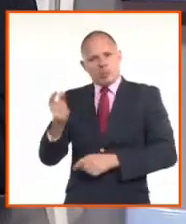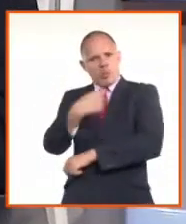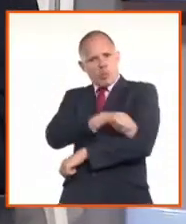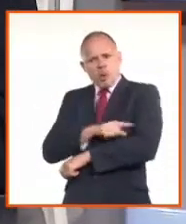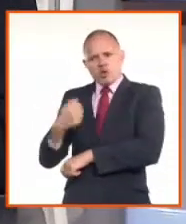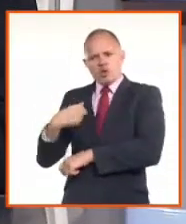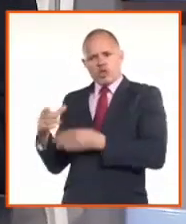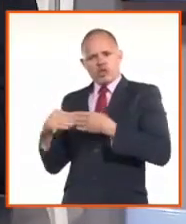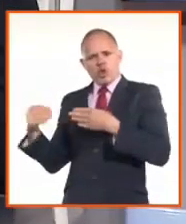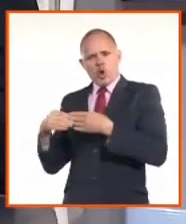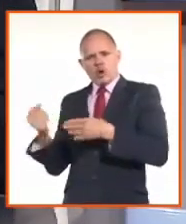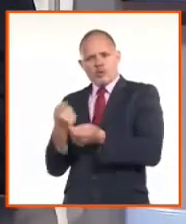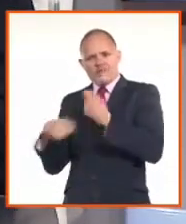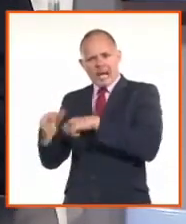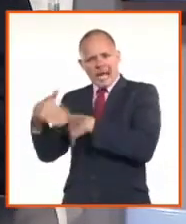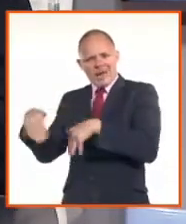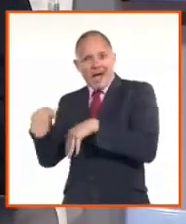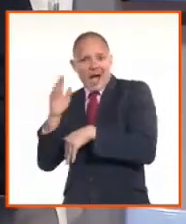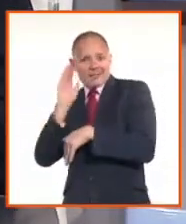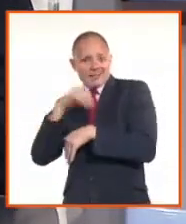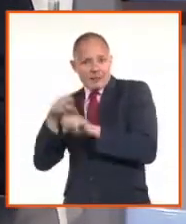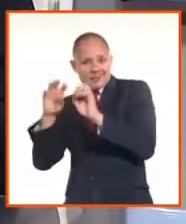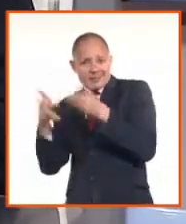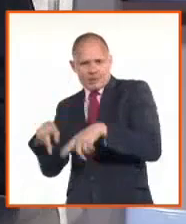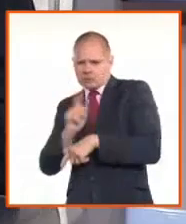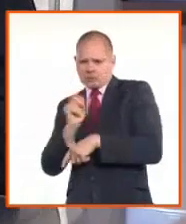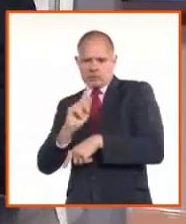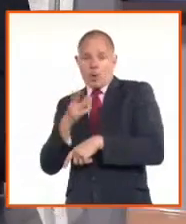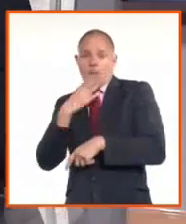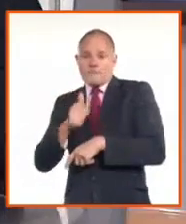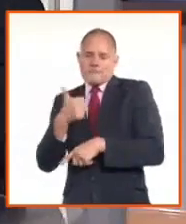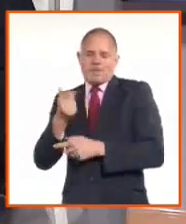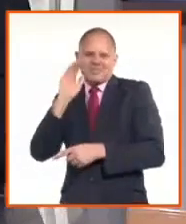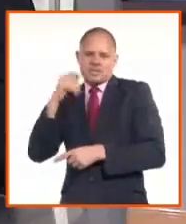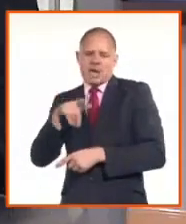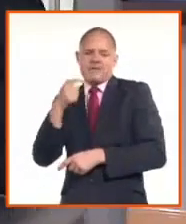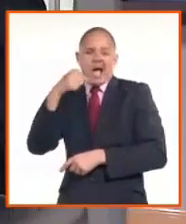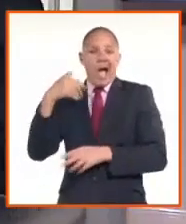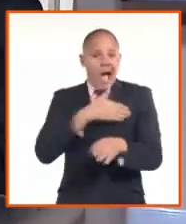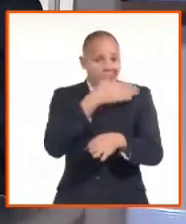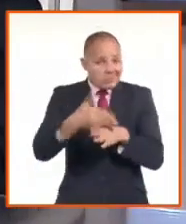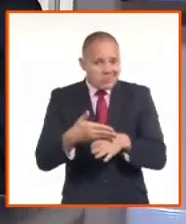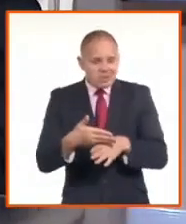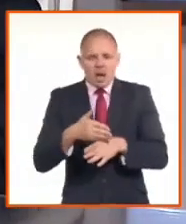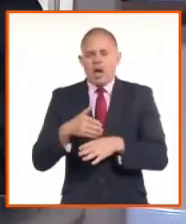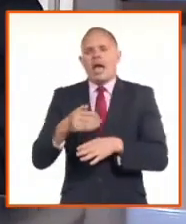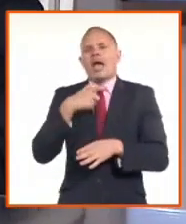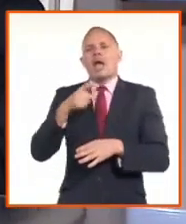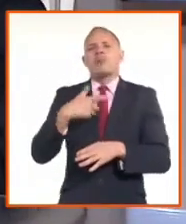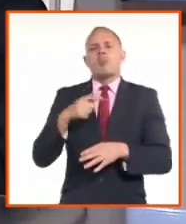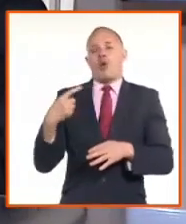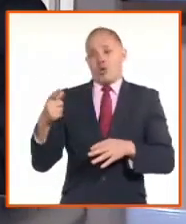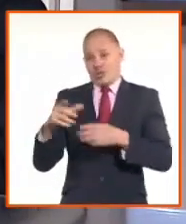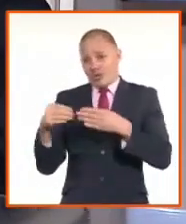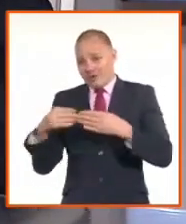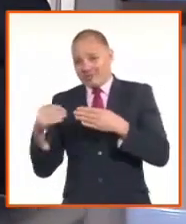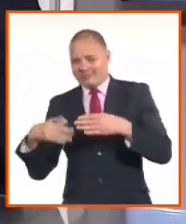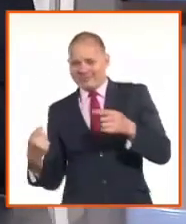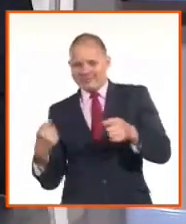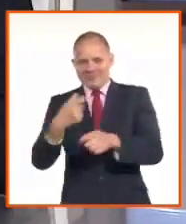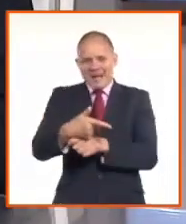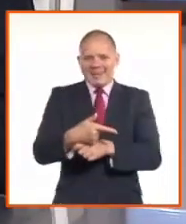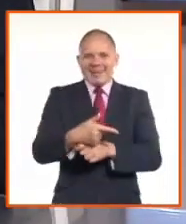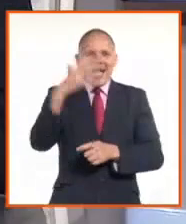eso no podemos hacerlo ya dijimos que no podíamos hacerlo con 1.24 y hemos estado haciendo algunos algunas estimaciones algunos cálculos y